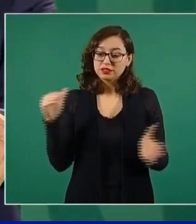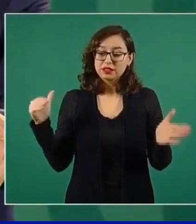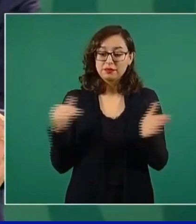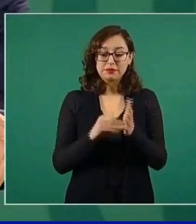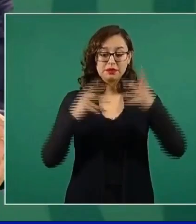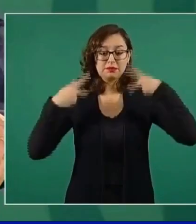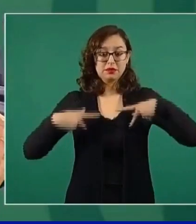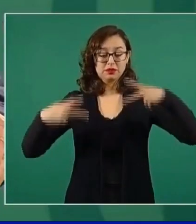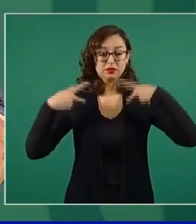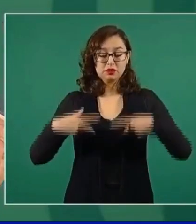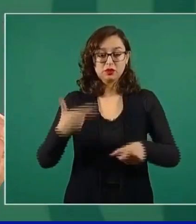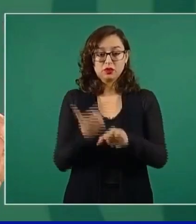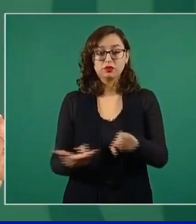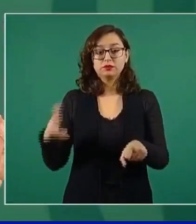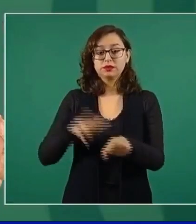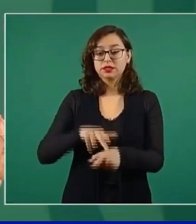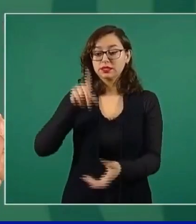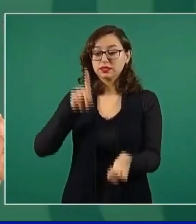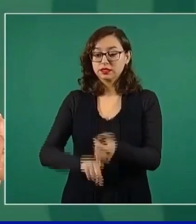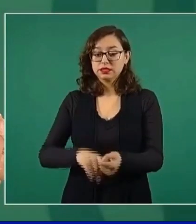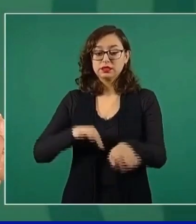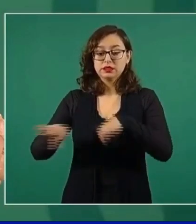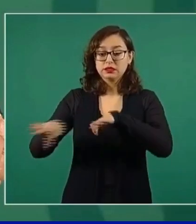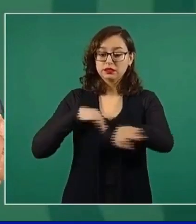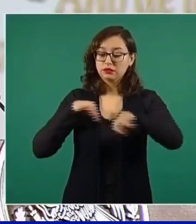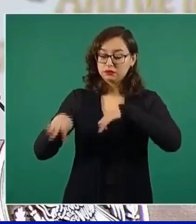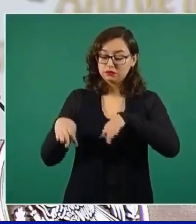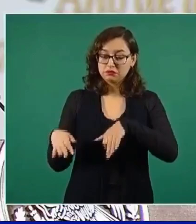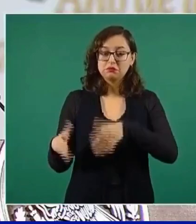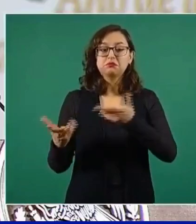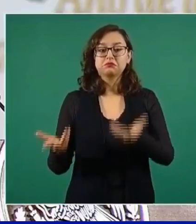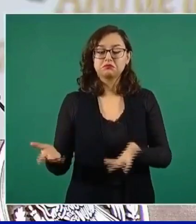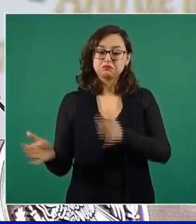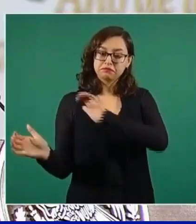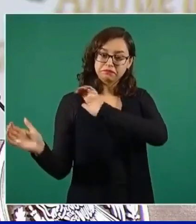salud contratados